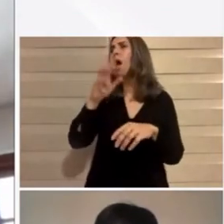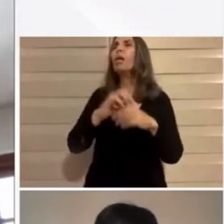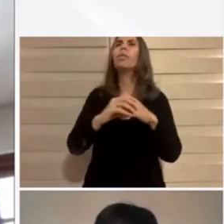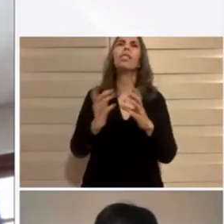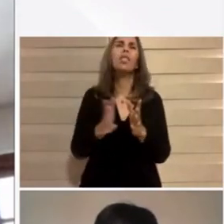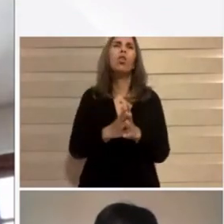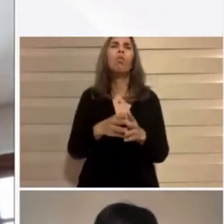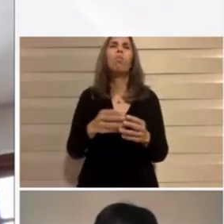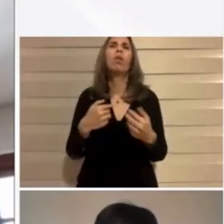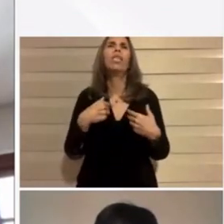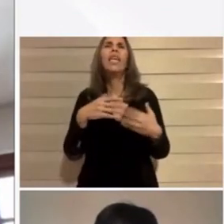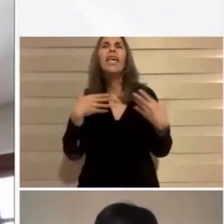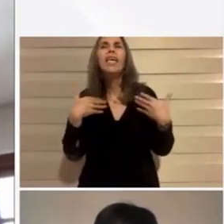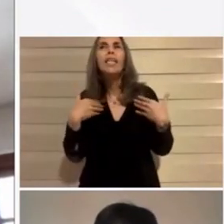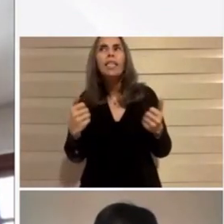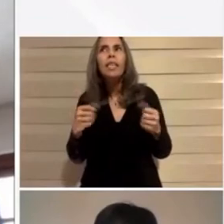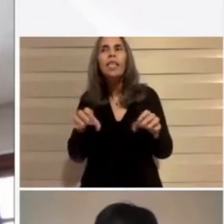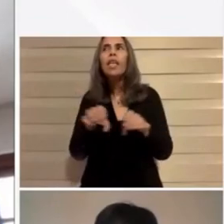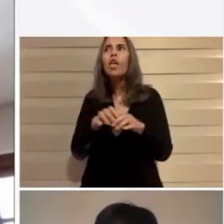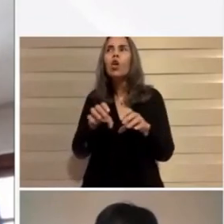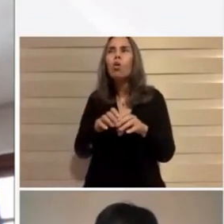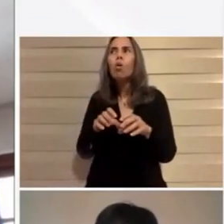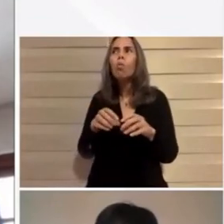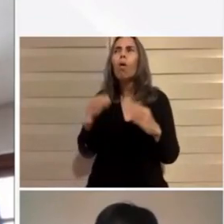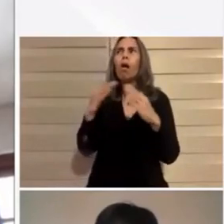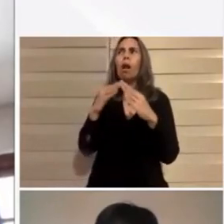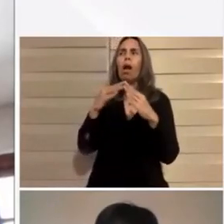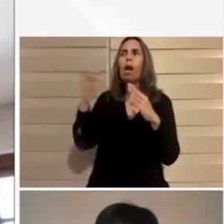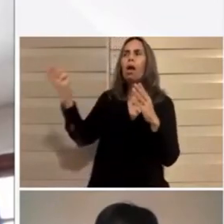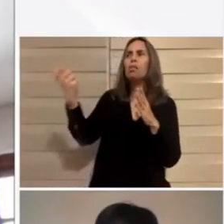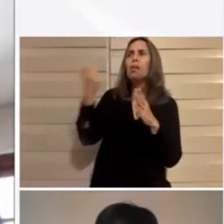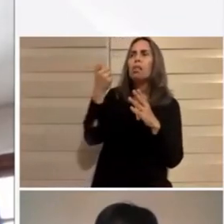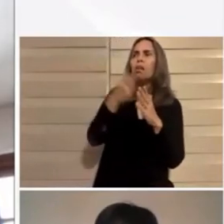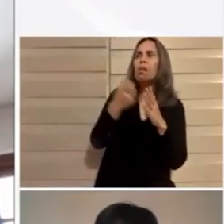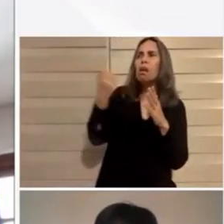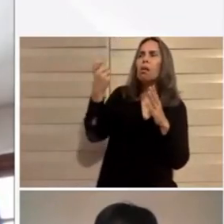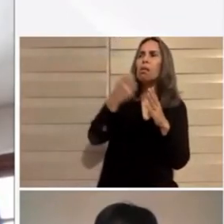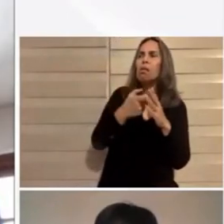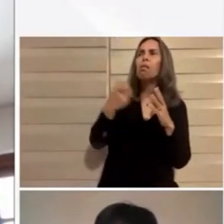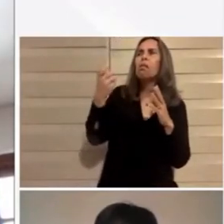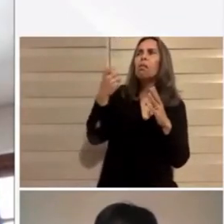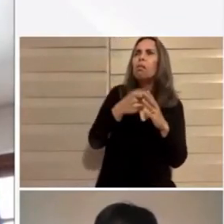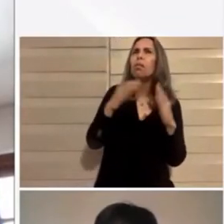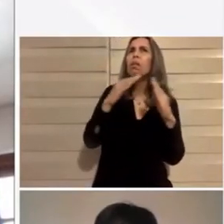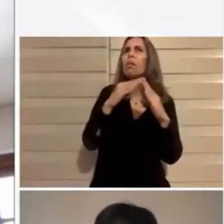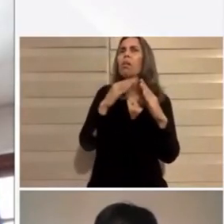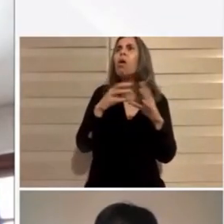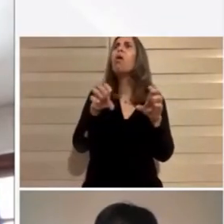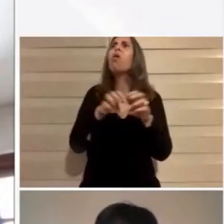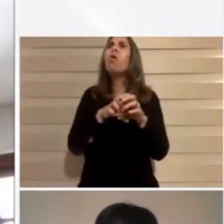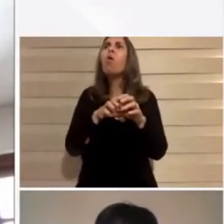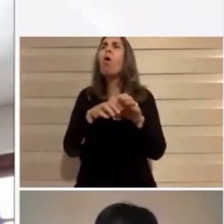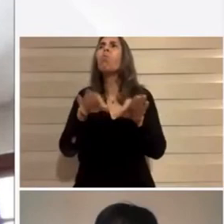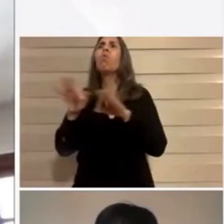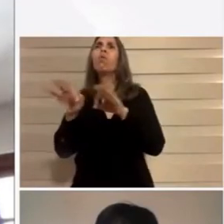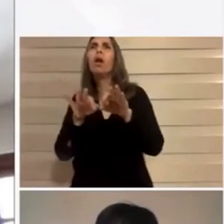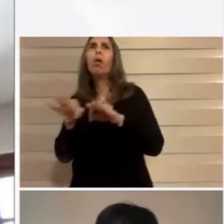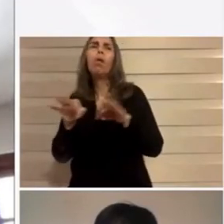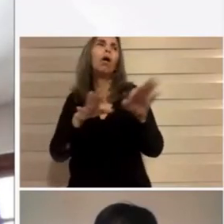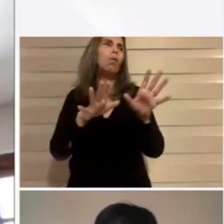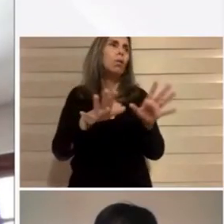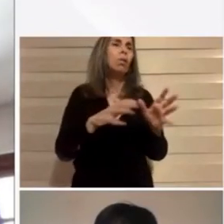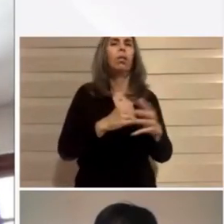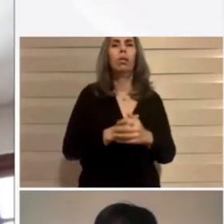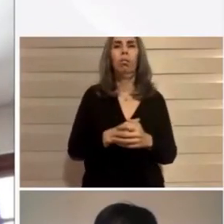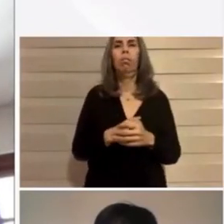ahora cerraré con una idea al respecto. Pero no todo lo que intercambiamos es dinero, ni todo lo que intercambiamos se